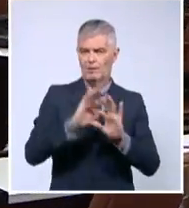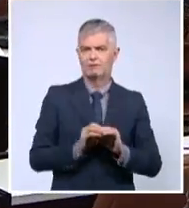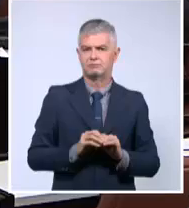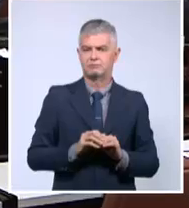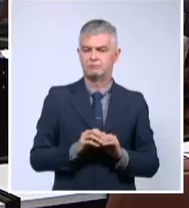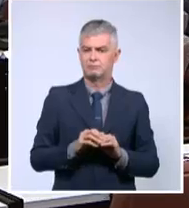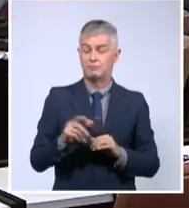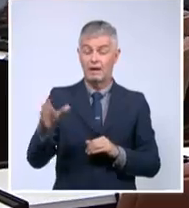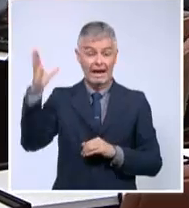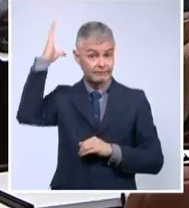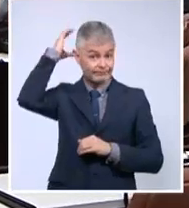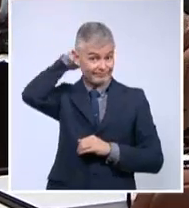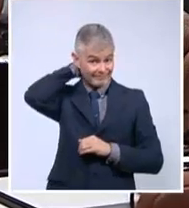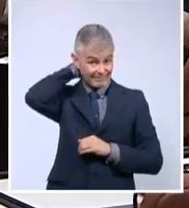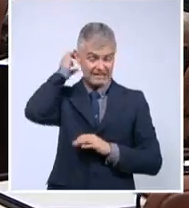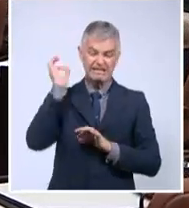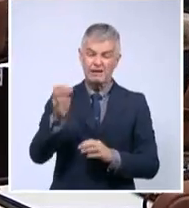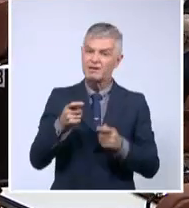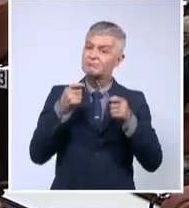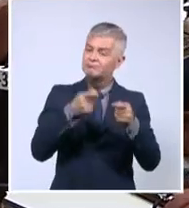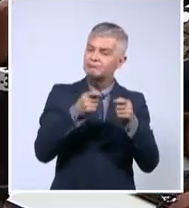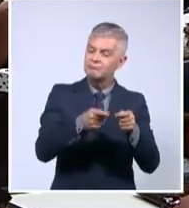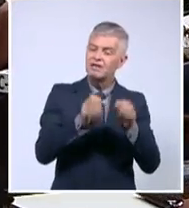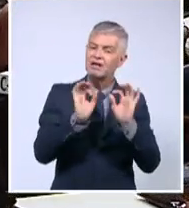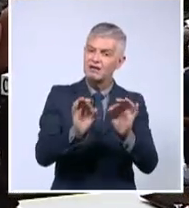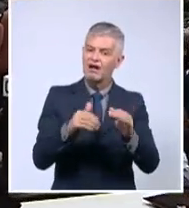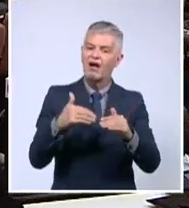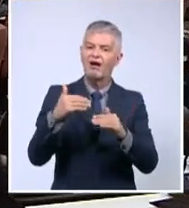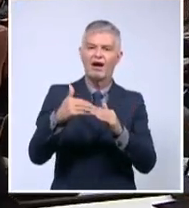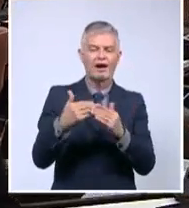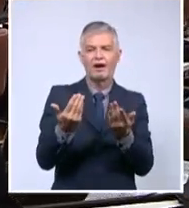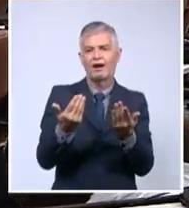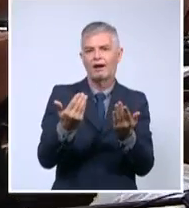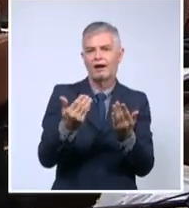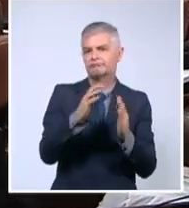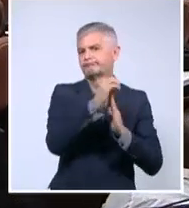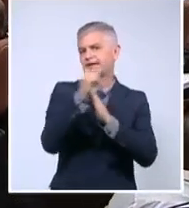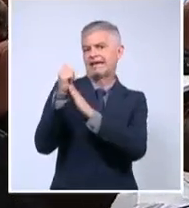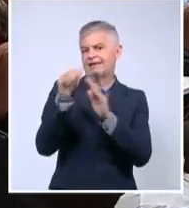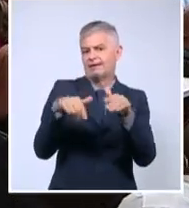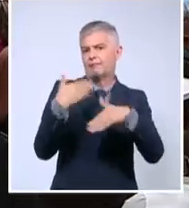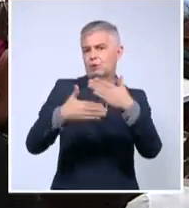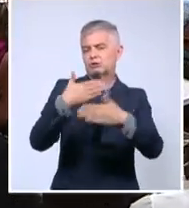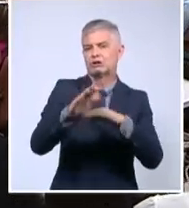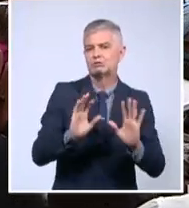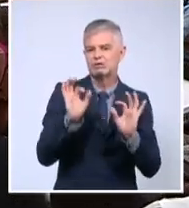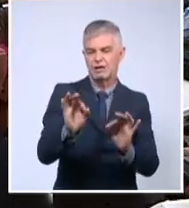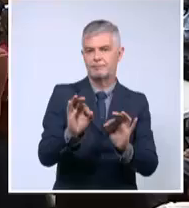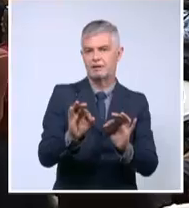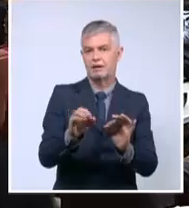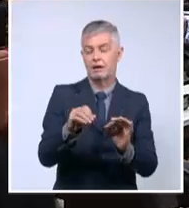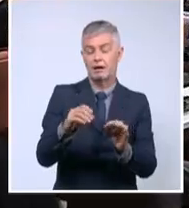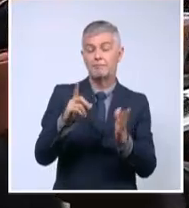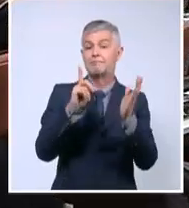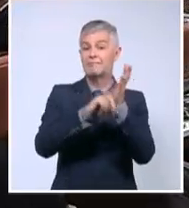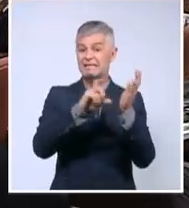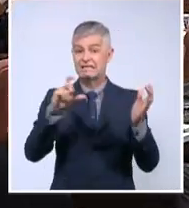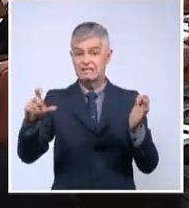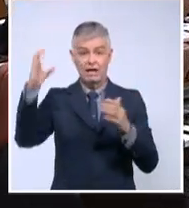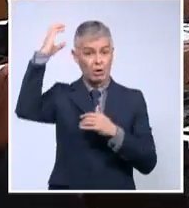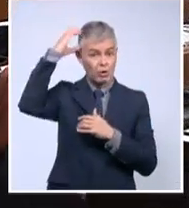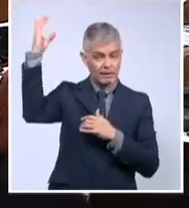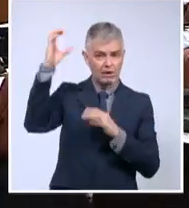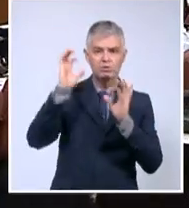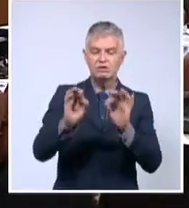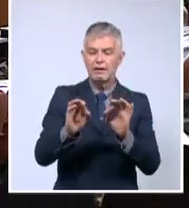Ejército Raúl Castro Ruz al frente de estos procesos, nuestro partido y gobierno han otorgado la mayor prioridad al cumplimiento